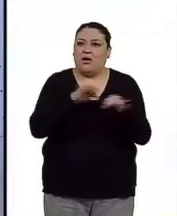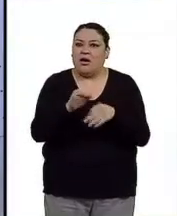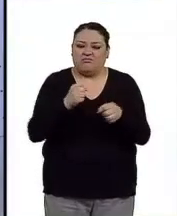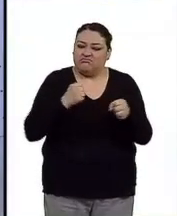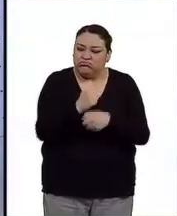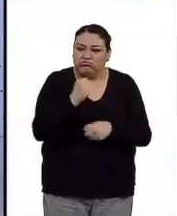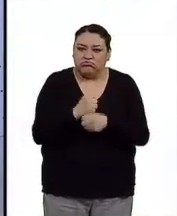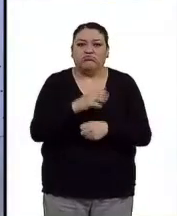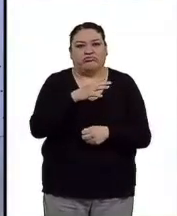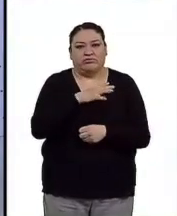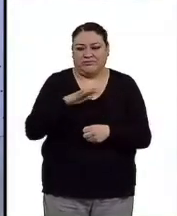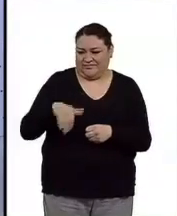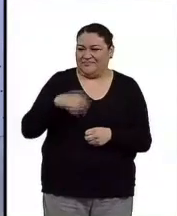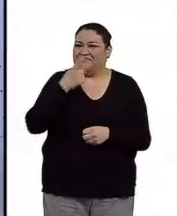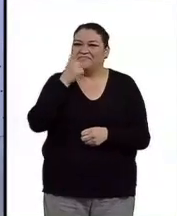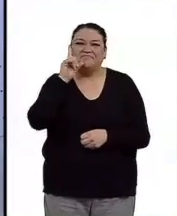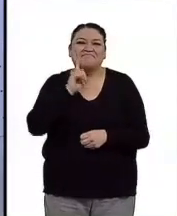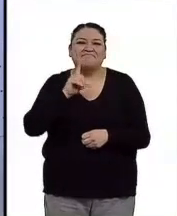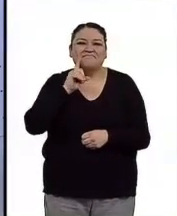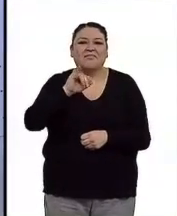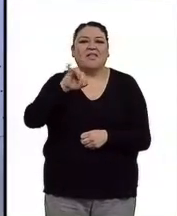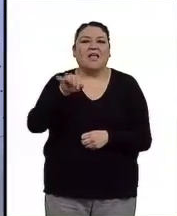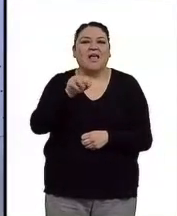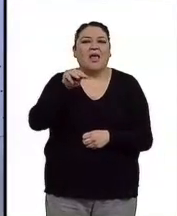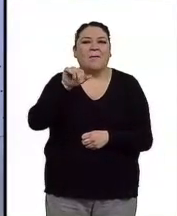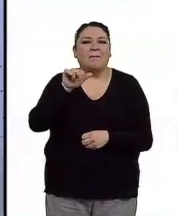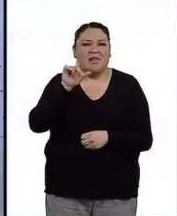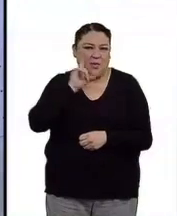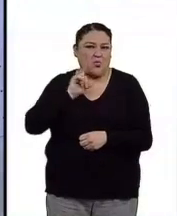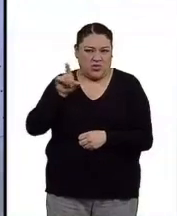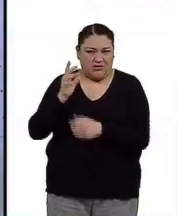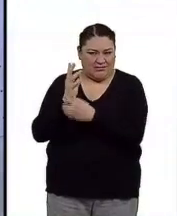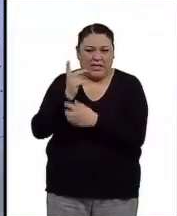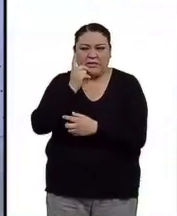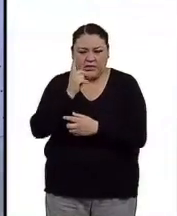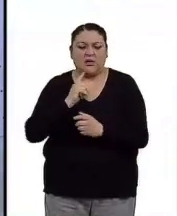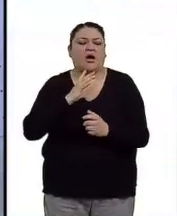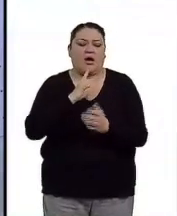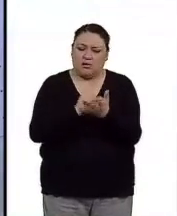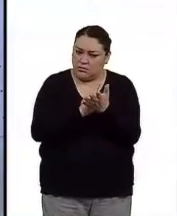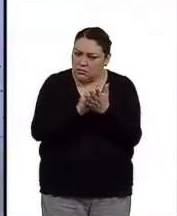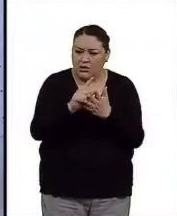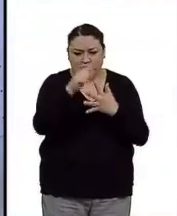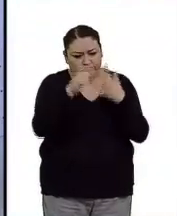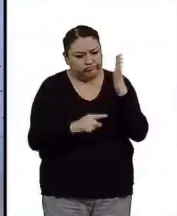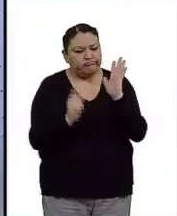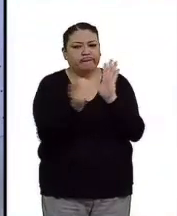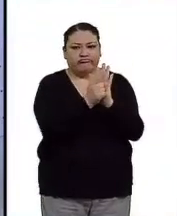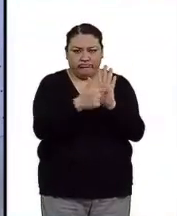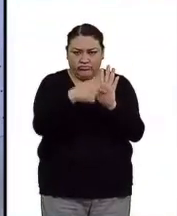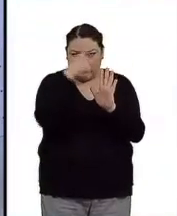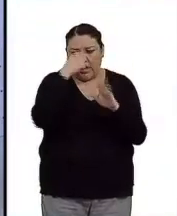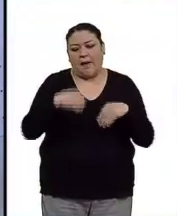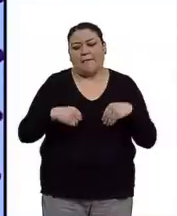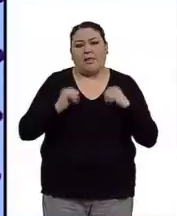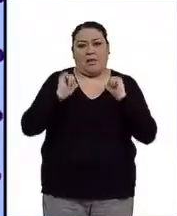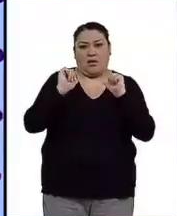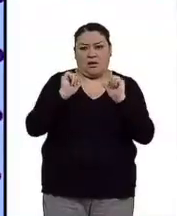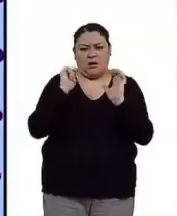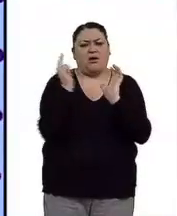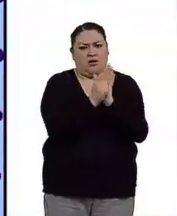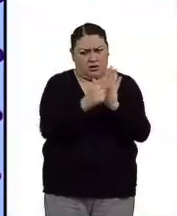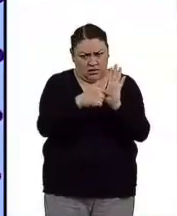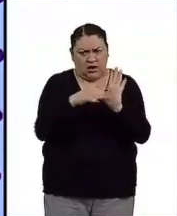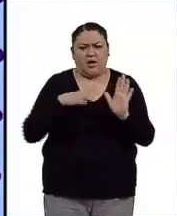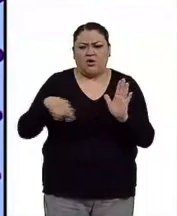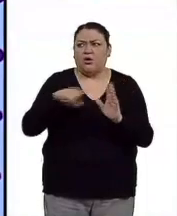lo mencionaba Jimena hace rato, pues está contemplado dentro de estos derechos que tenemos las mujeres a vivir una vida libre de violencia, que no nos